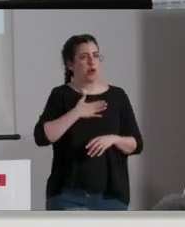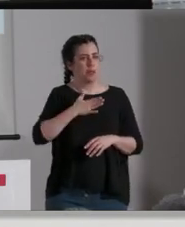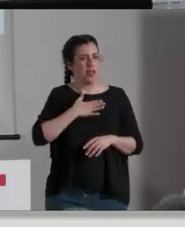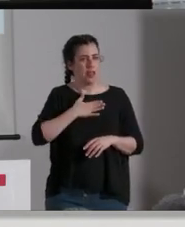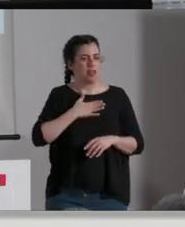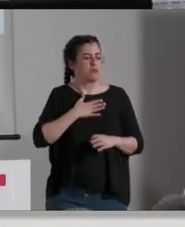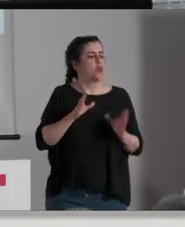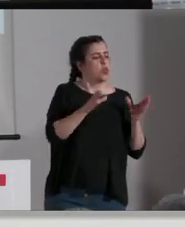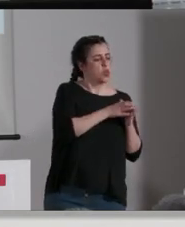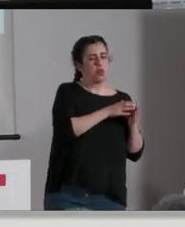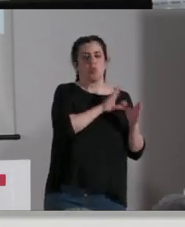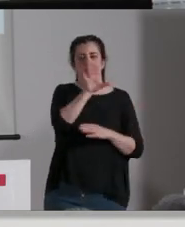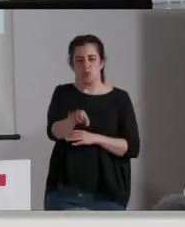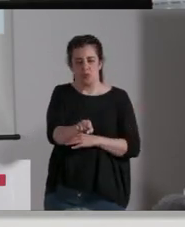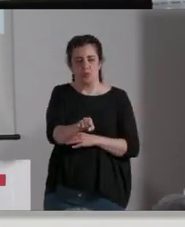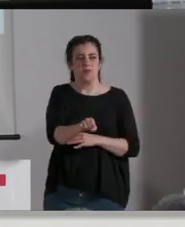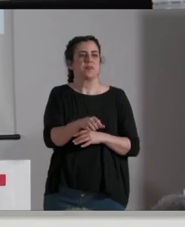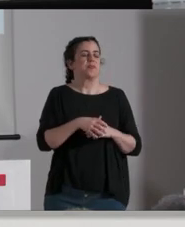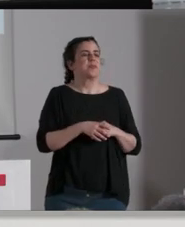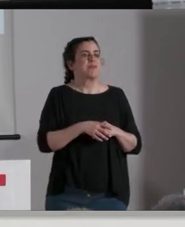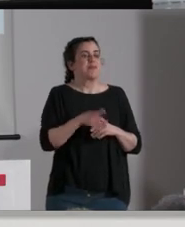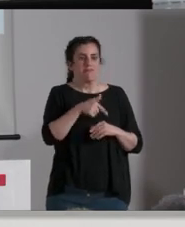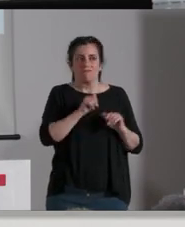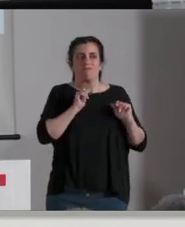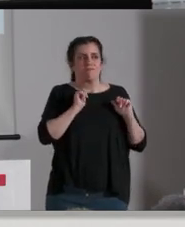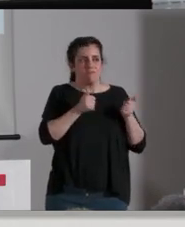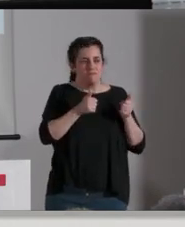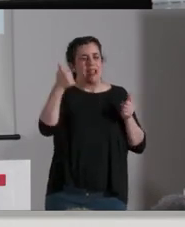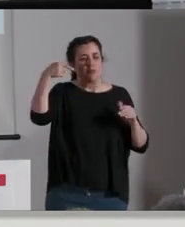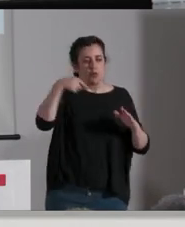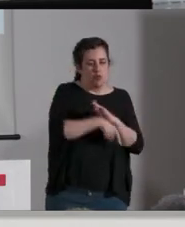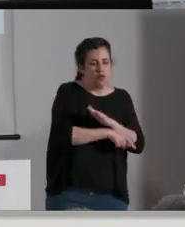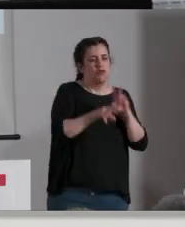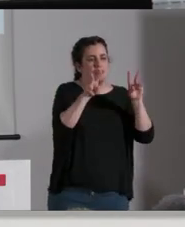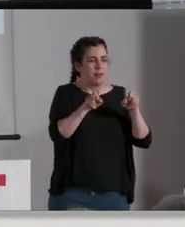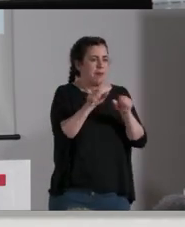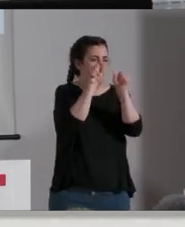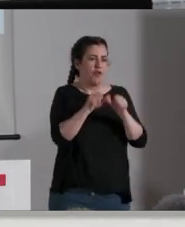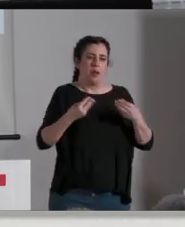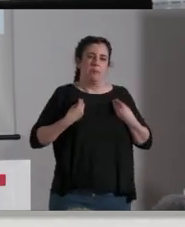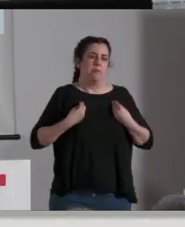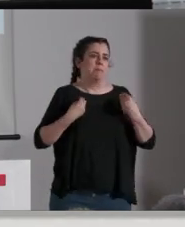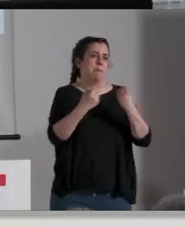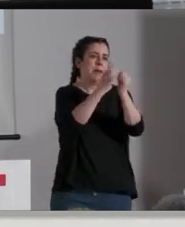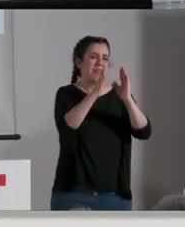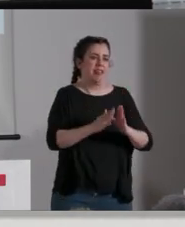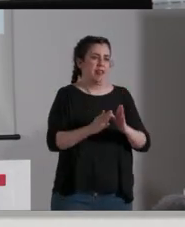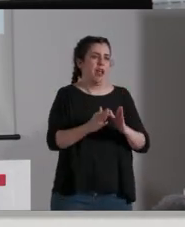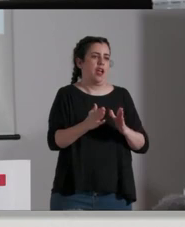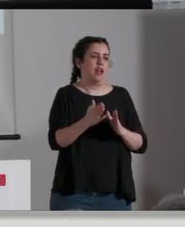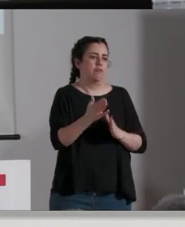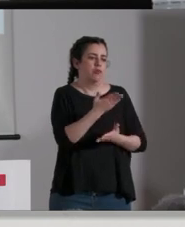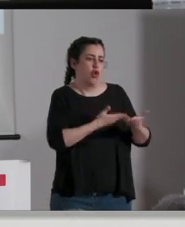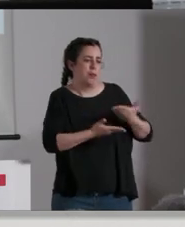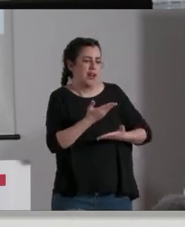de manera colectiva. Y ahí es donde nos sumergimos un poco más en este modelo de vivienda cooperativa y